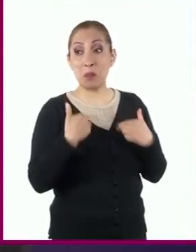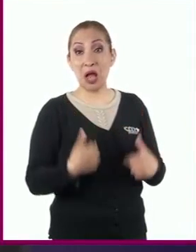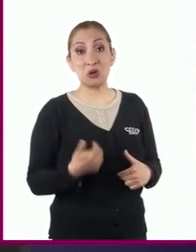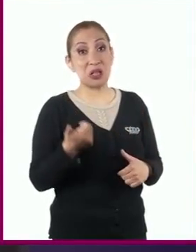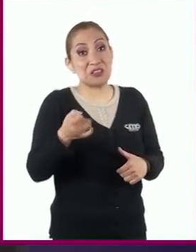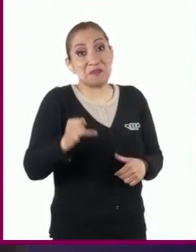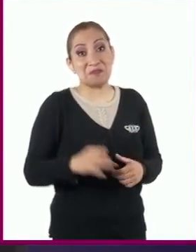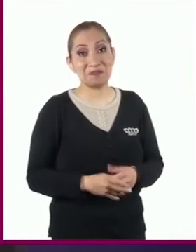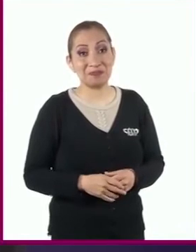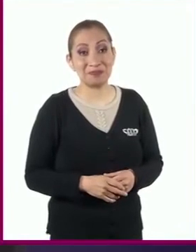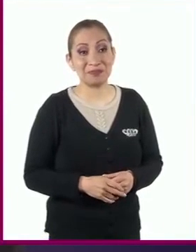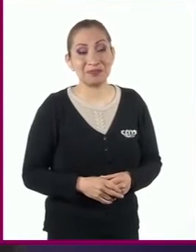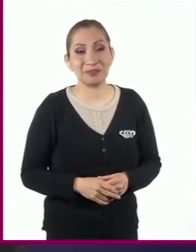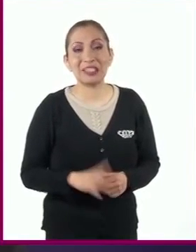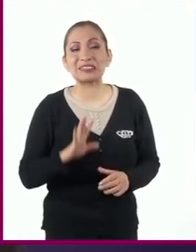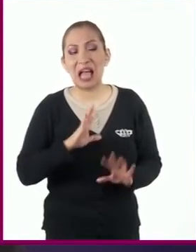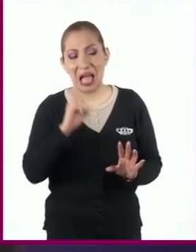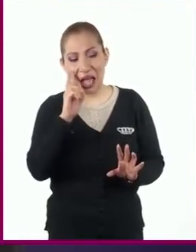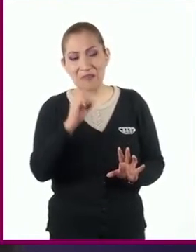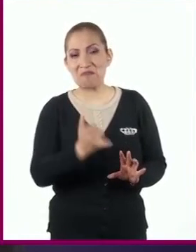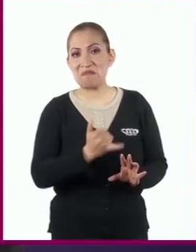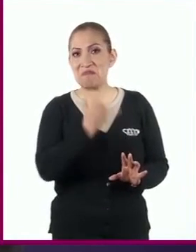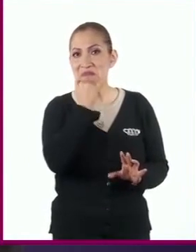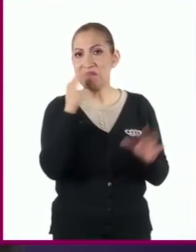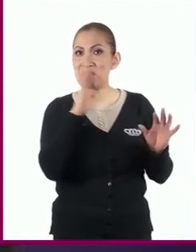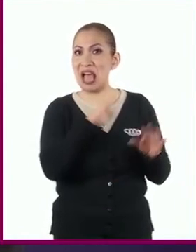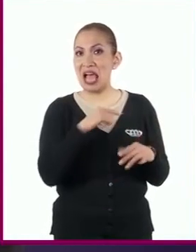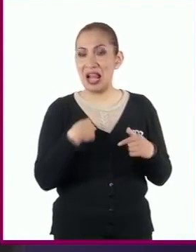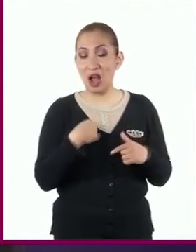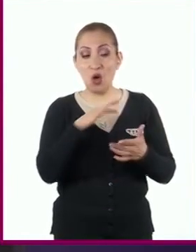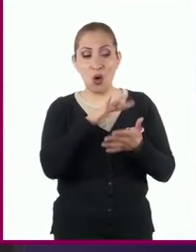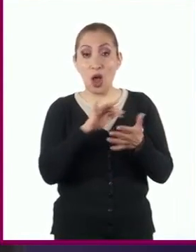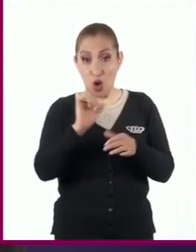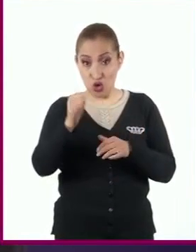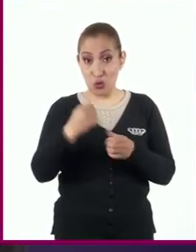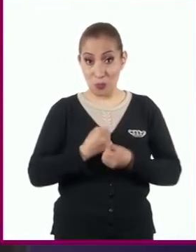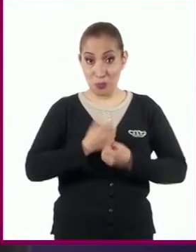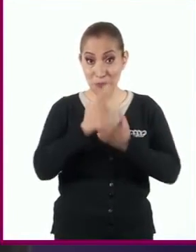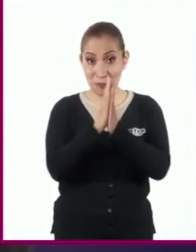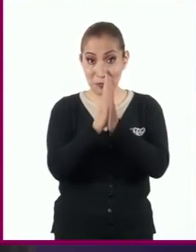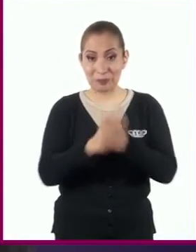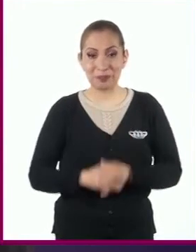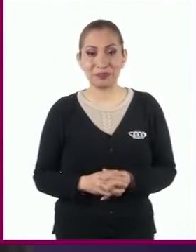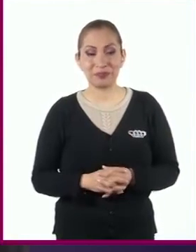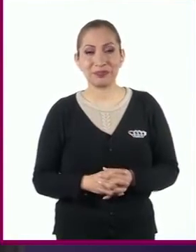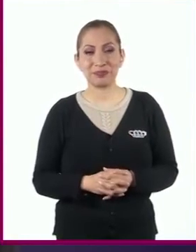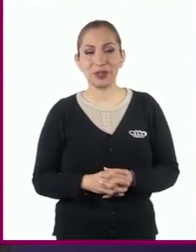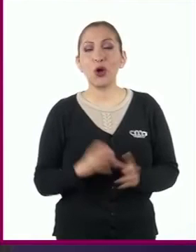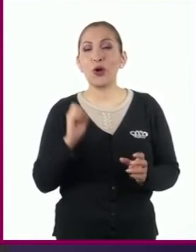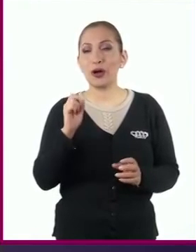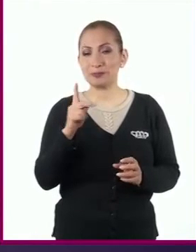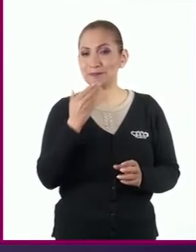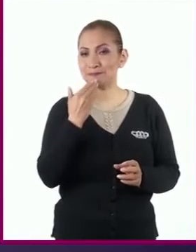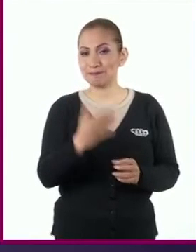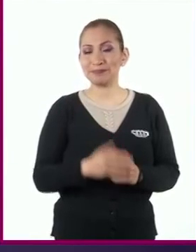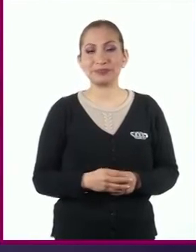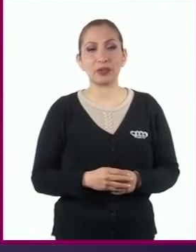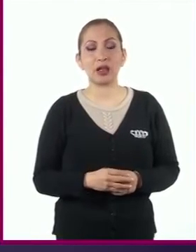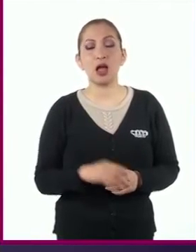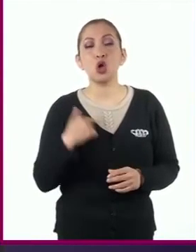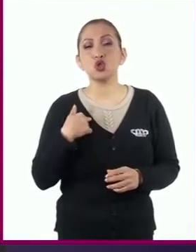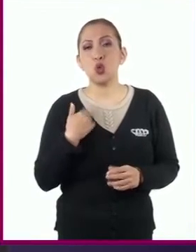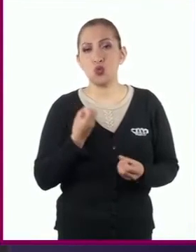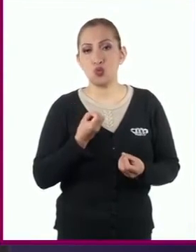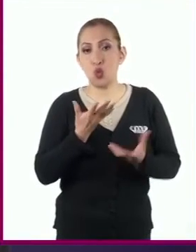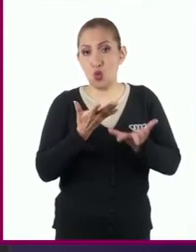maestro. Ya veo cuánto me equivocaba. ¿Nos lee otro poema, por favor? Me parece muy bien. Les voy